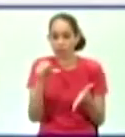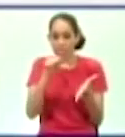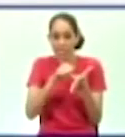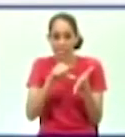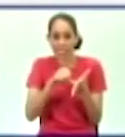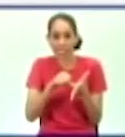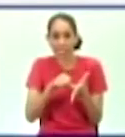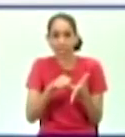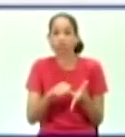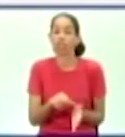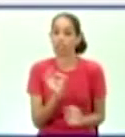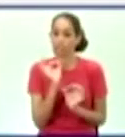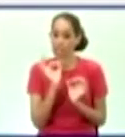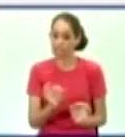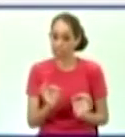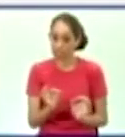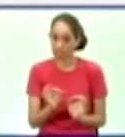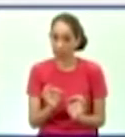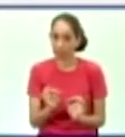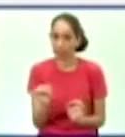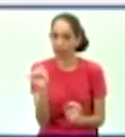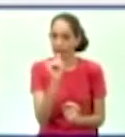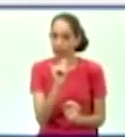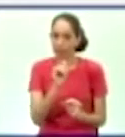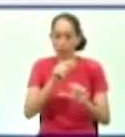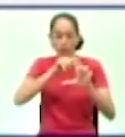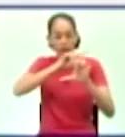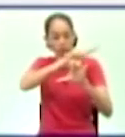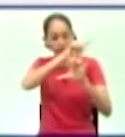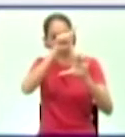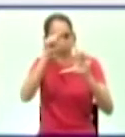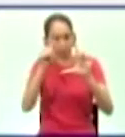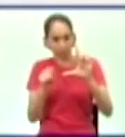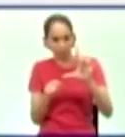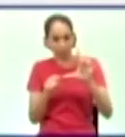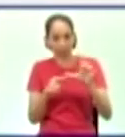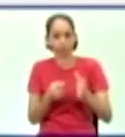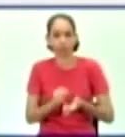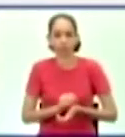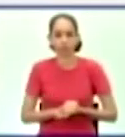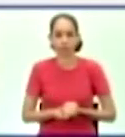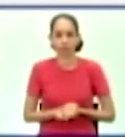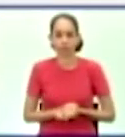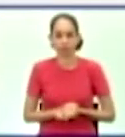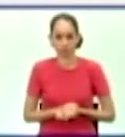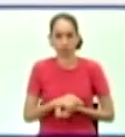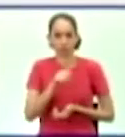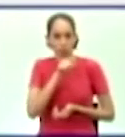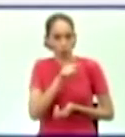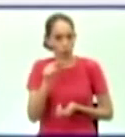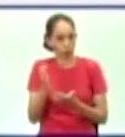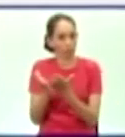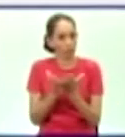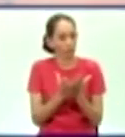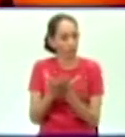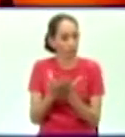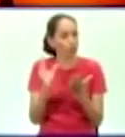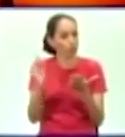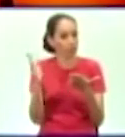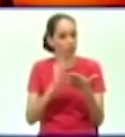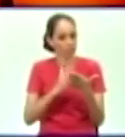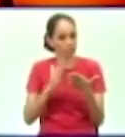tienen que estar sobre el mismo arco. Fíjate bien, todo este conocimiento está en las páginas de la 71 a la